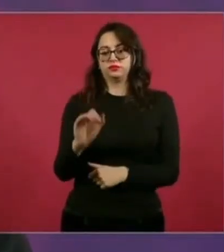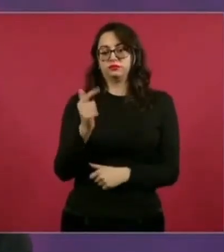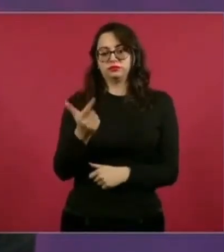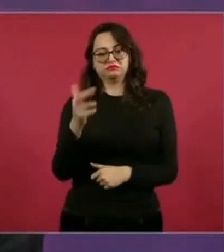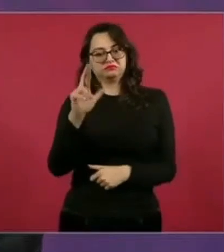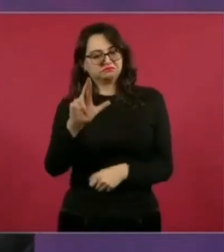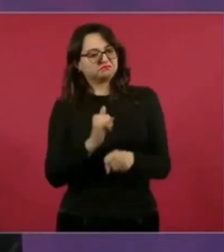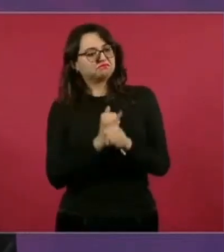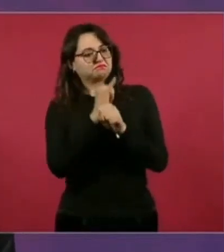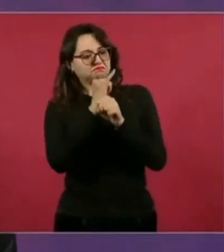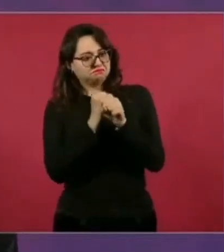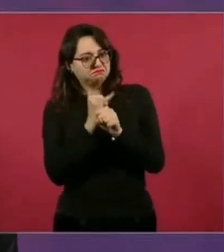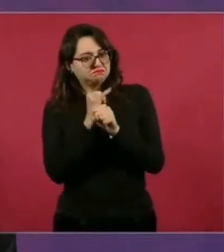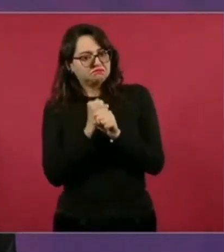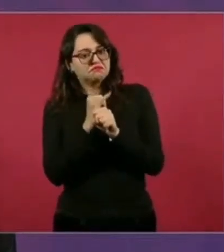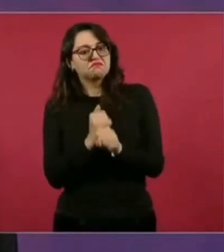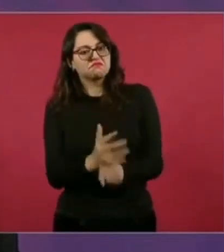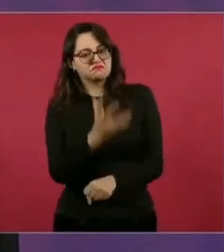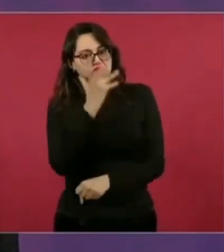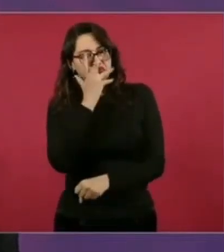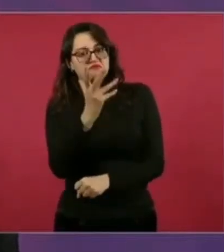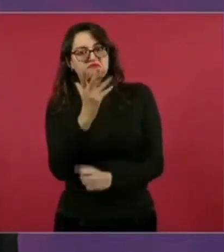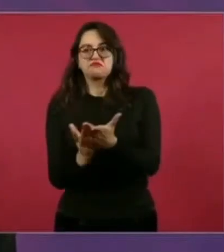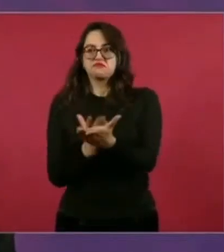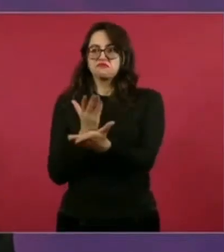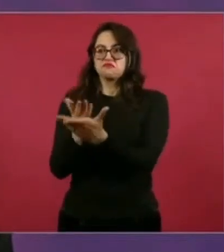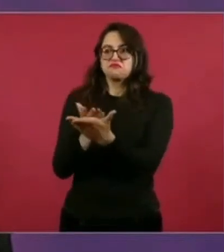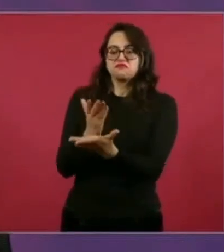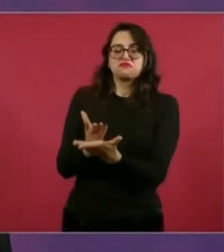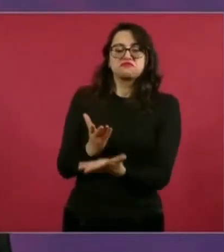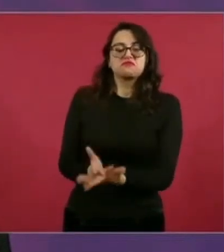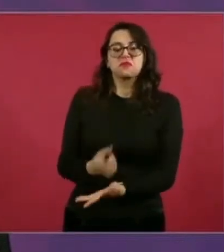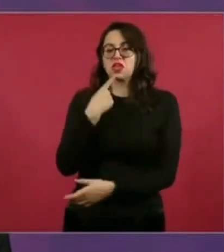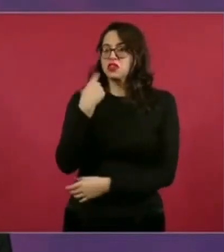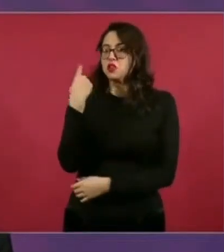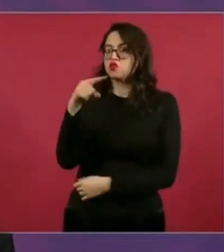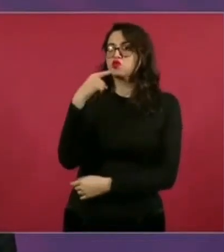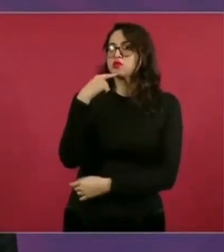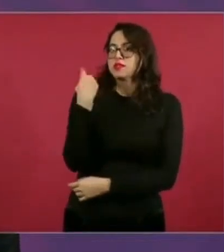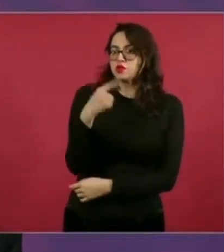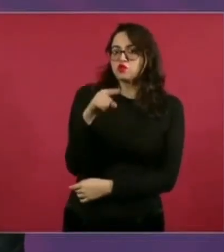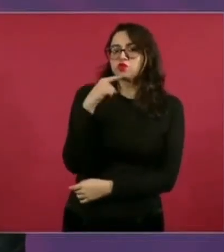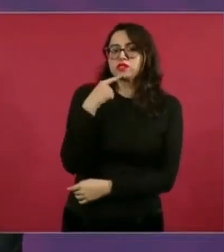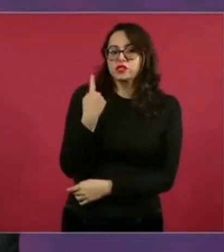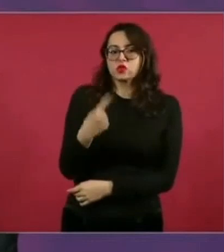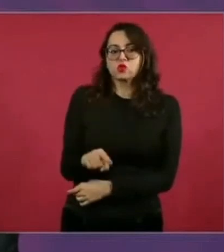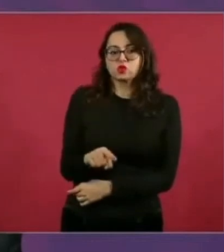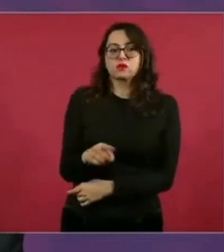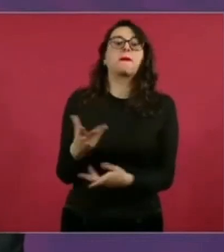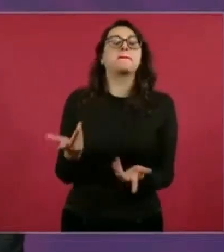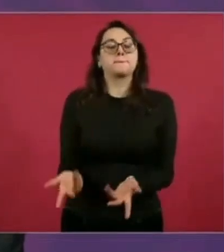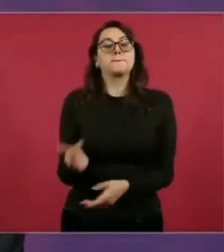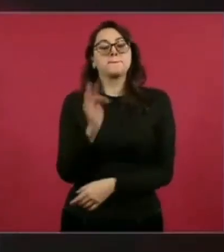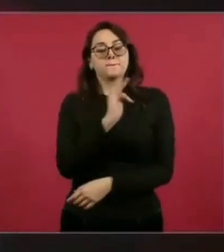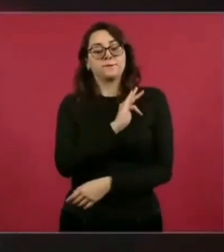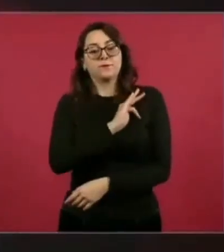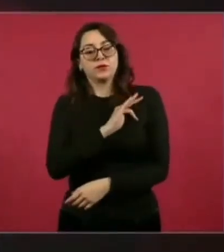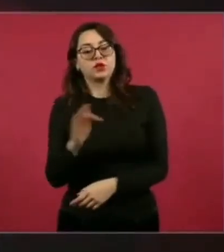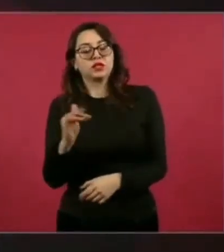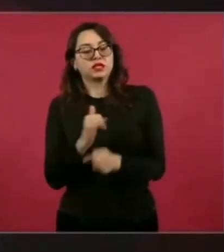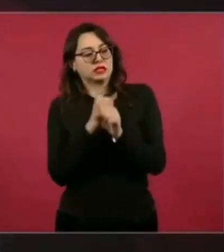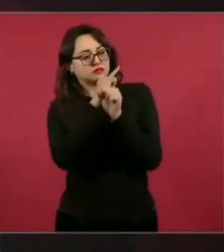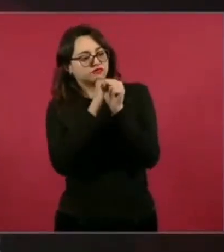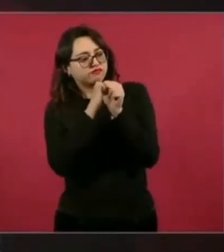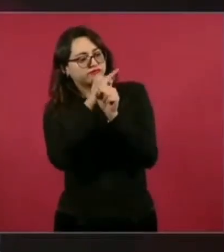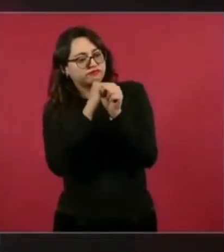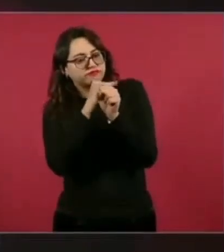Secretaría de Gobernación, y una vez que se presenten las denuncias correspondientes y se lleven a cabo las